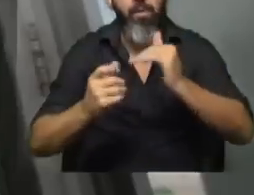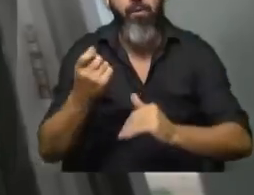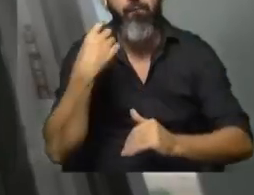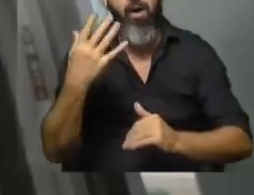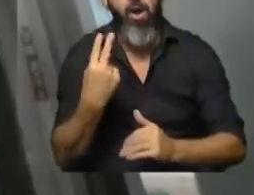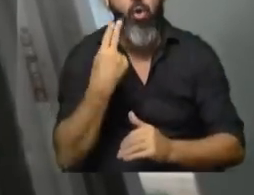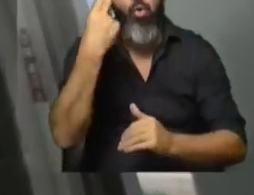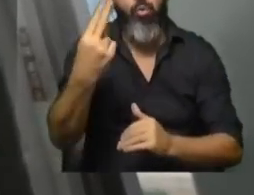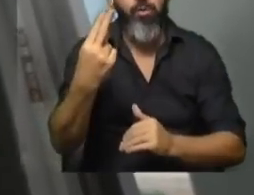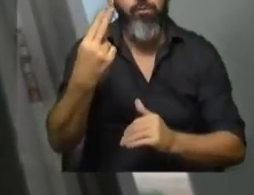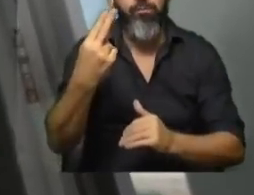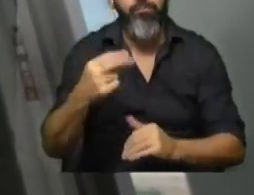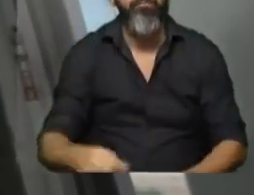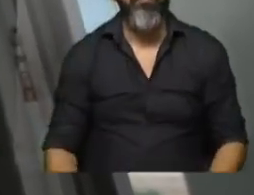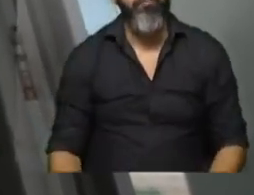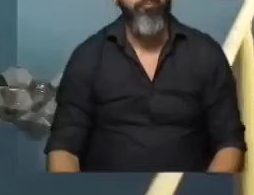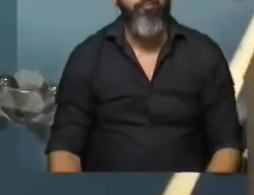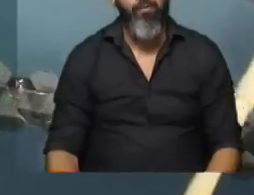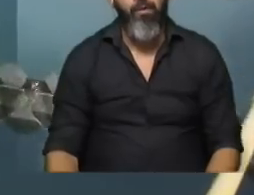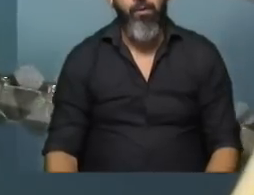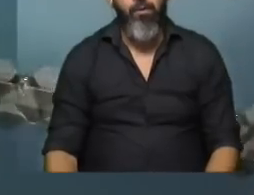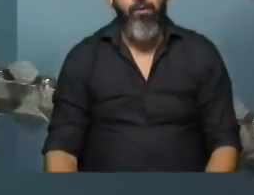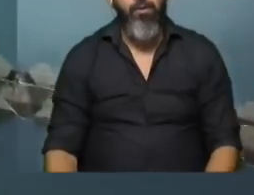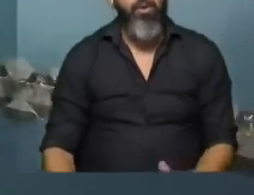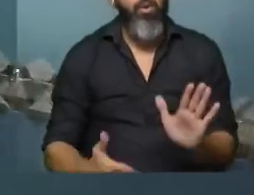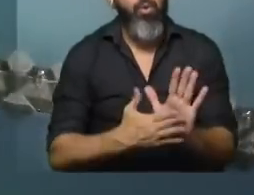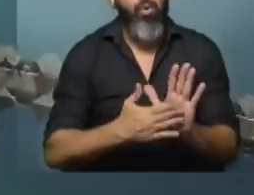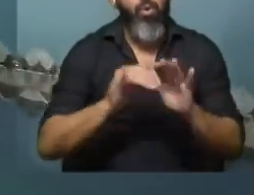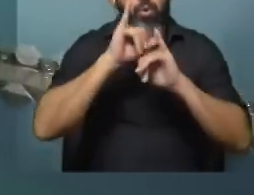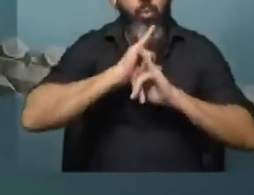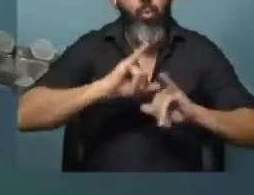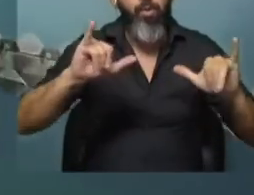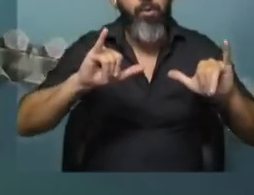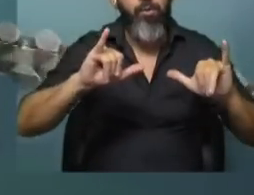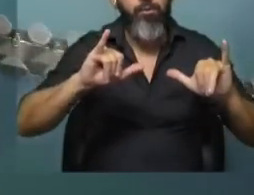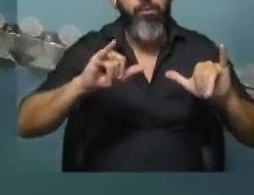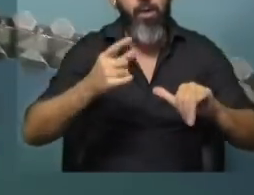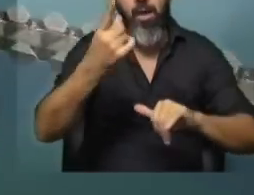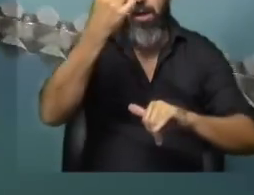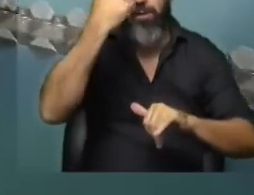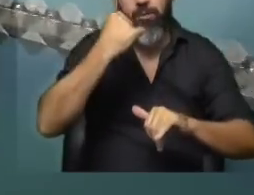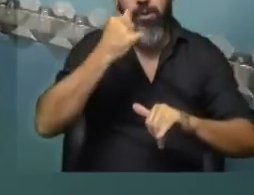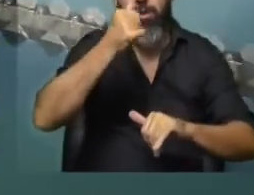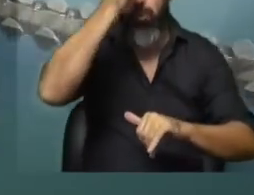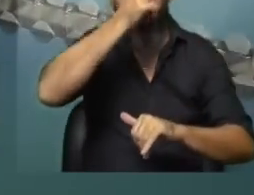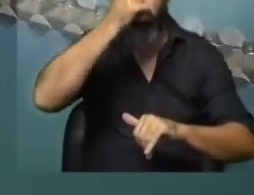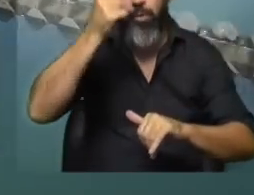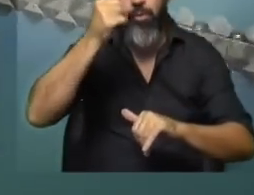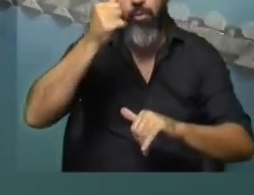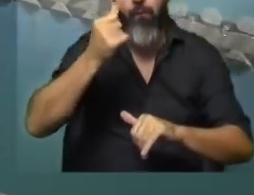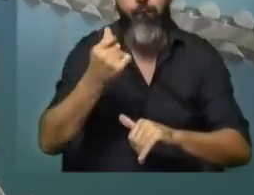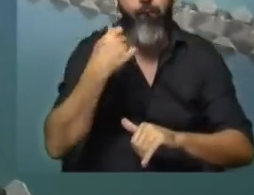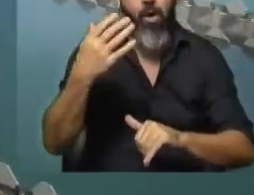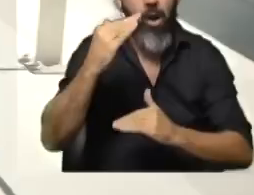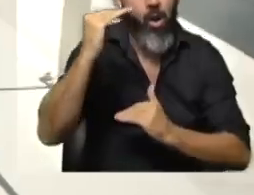valores permitidos en el régimen excepcional según la documentación publicada por el organismo ayer y el domingo se registraron